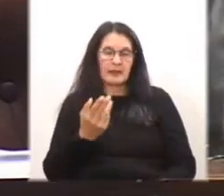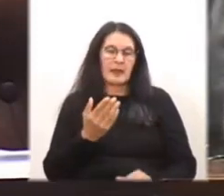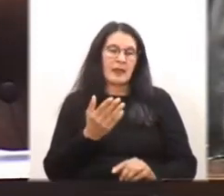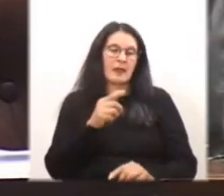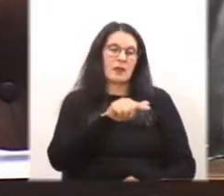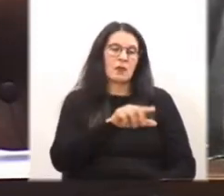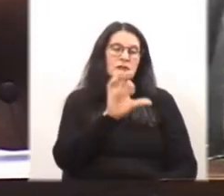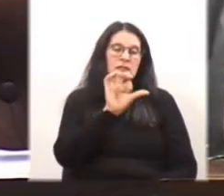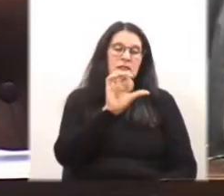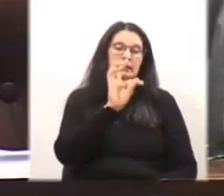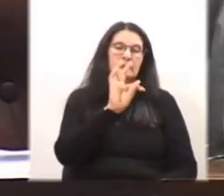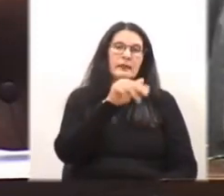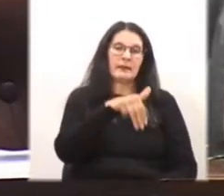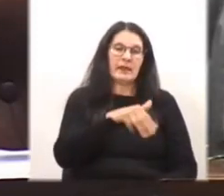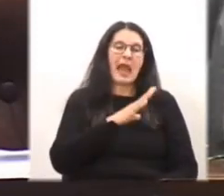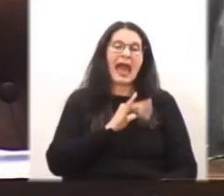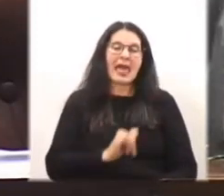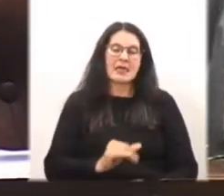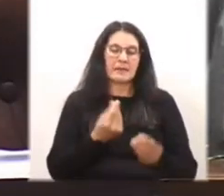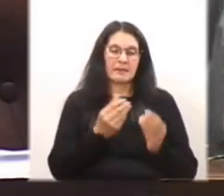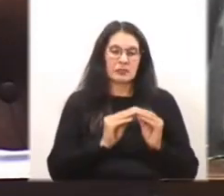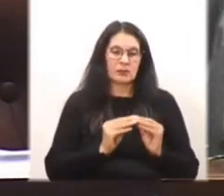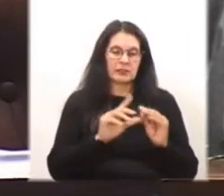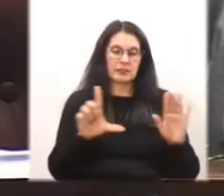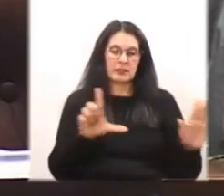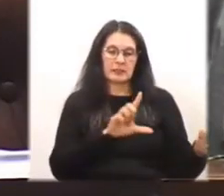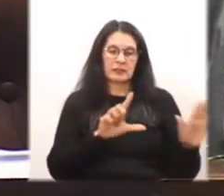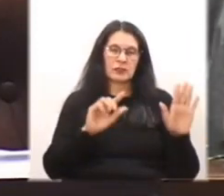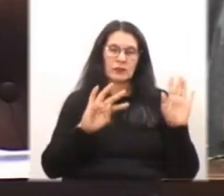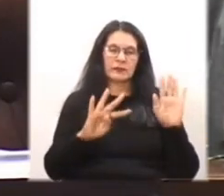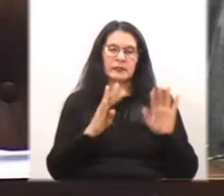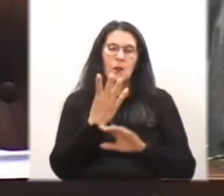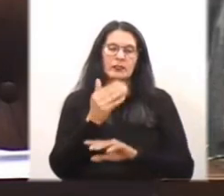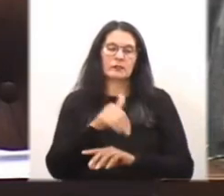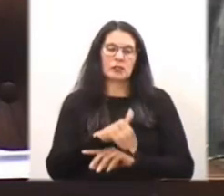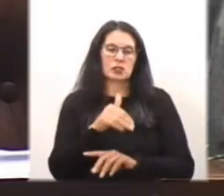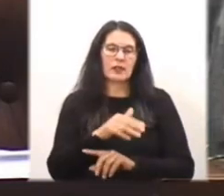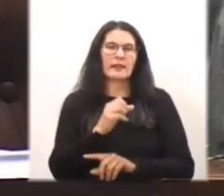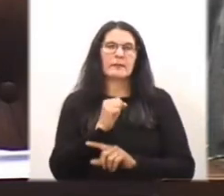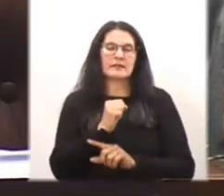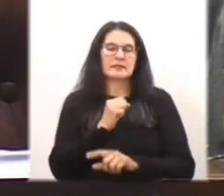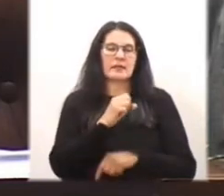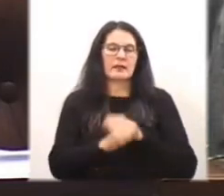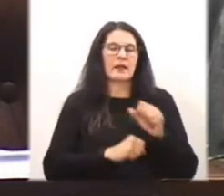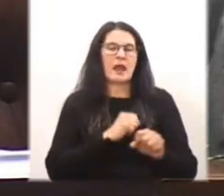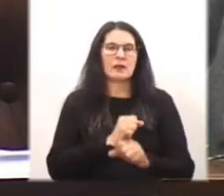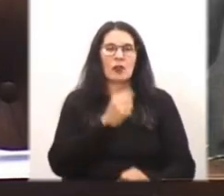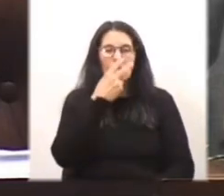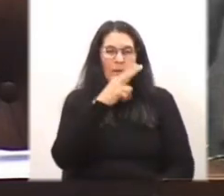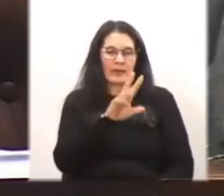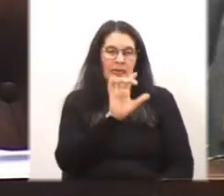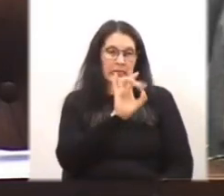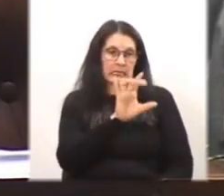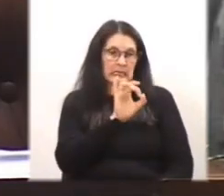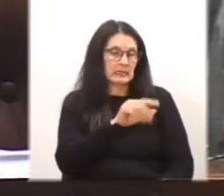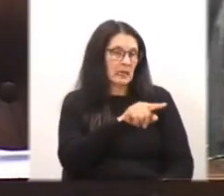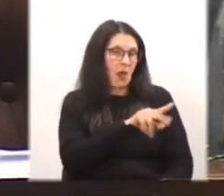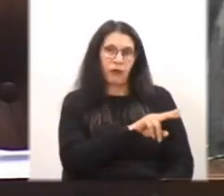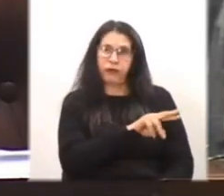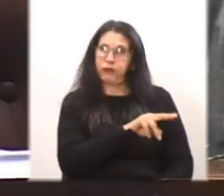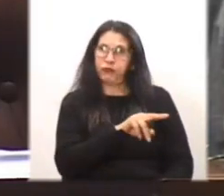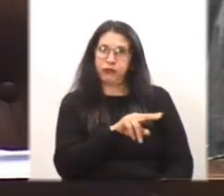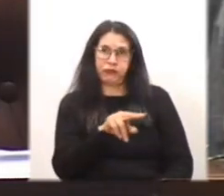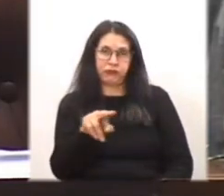CTM tiene un presupuesto base de 744 millones de pesos desde el año 2015 que permanece incambiado